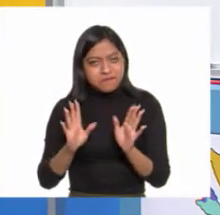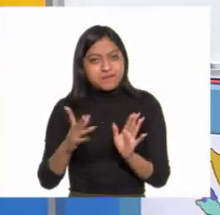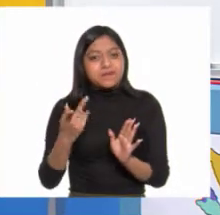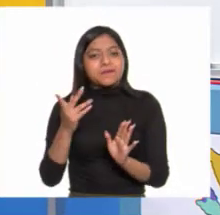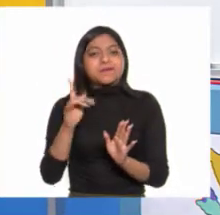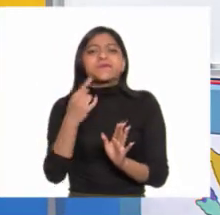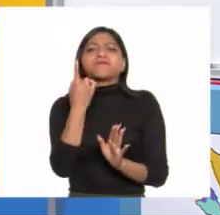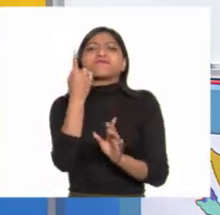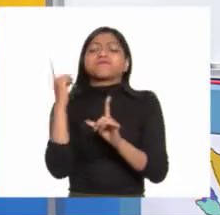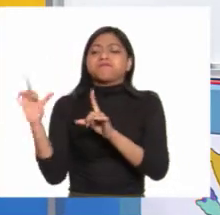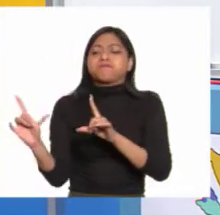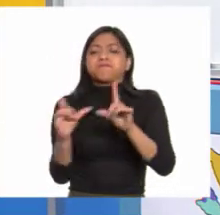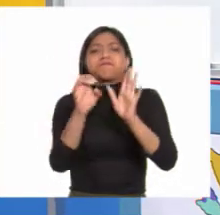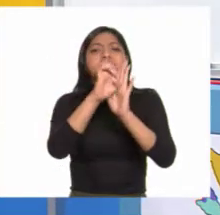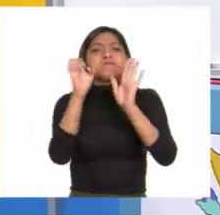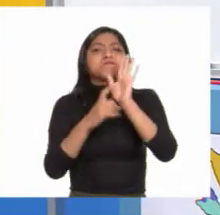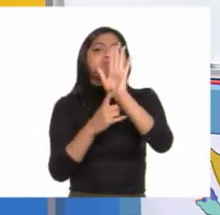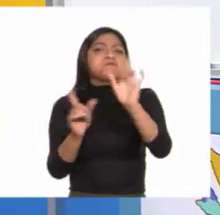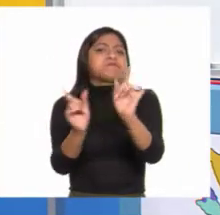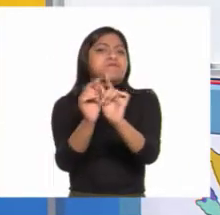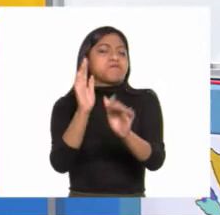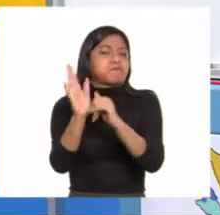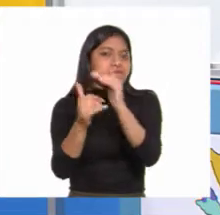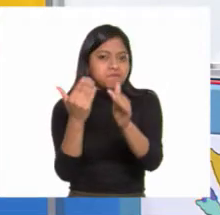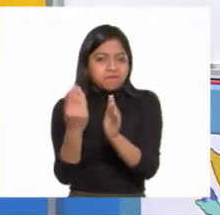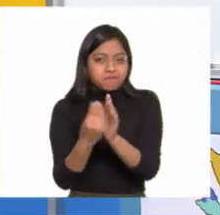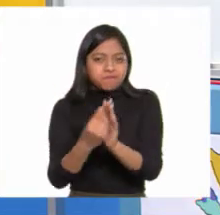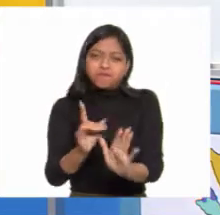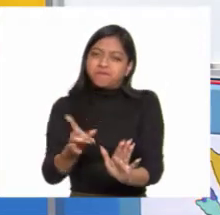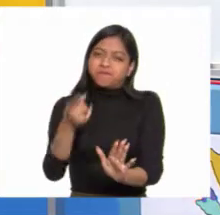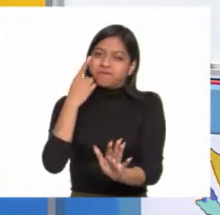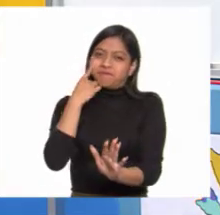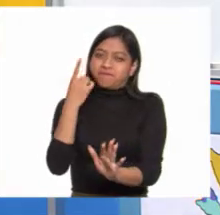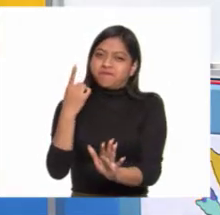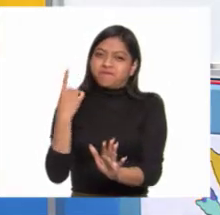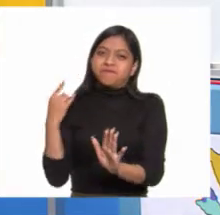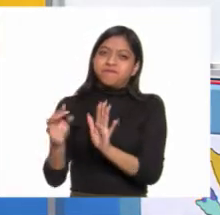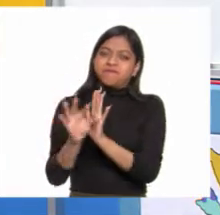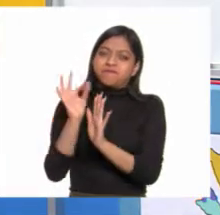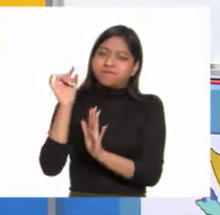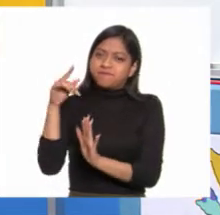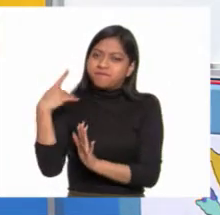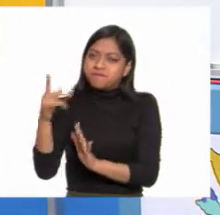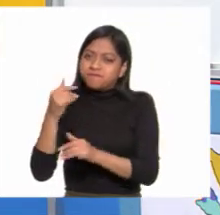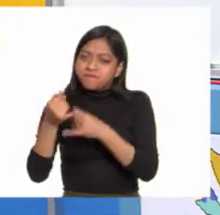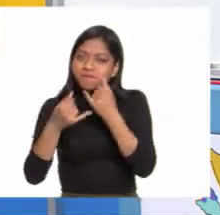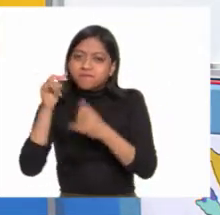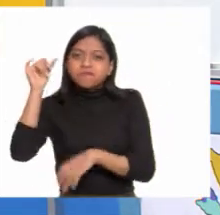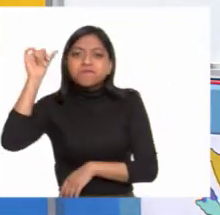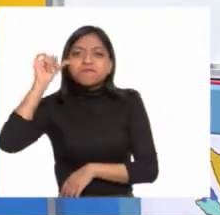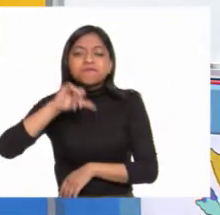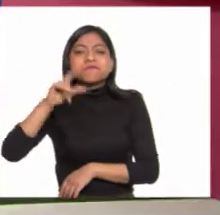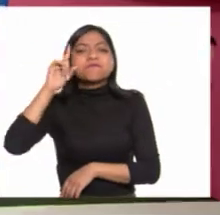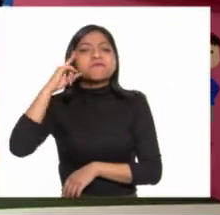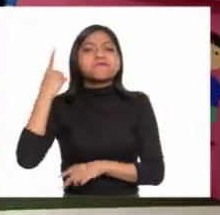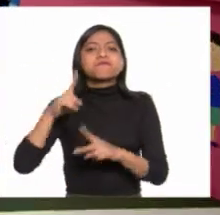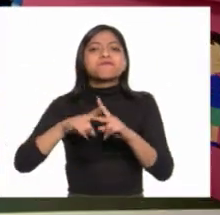ejemplo, por favor, porque hay mucho que trabajar. Aunque, fíjate que me gusta mucho la idea para poder comenzar nuestra clase.